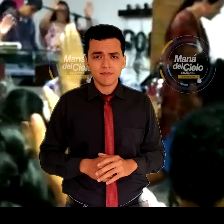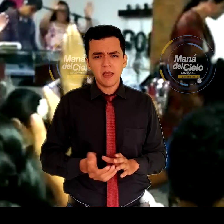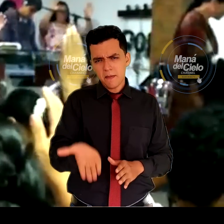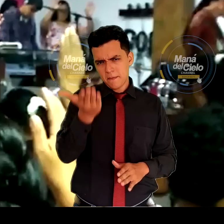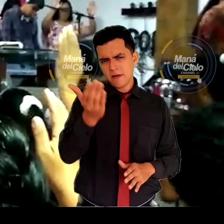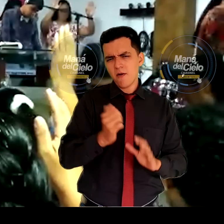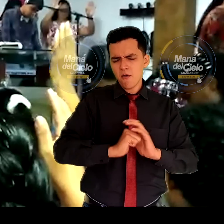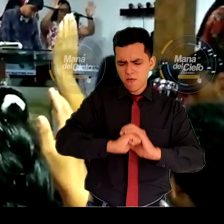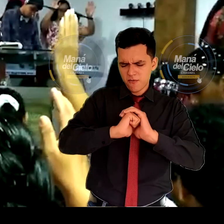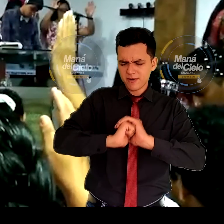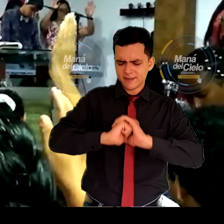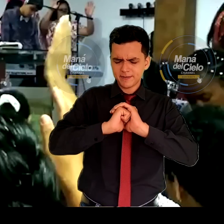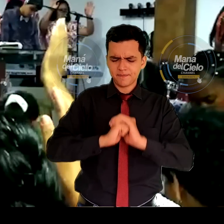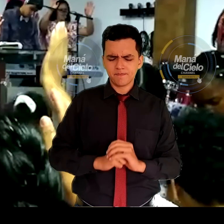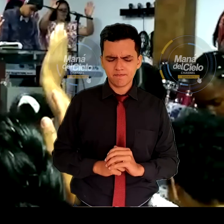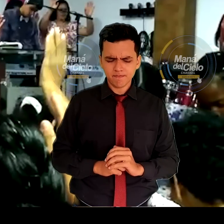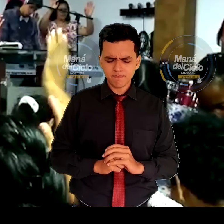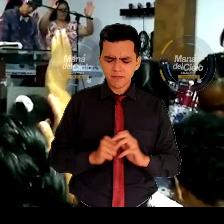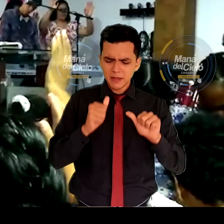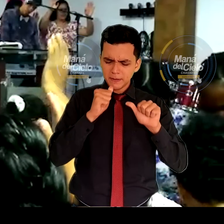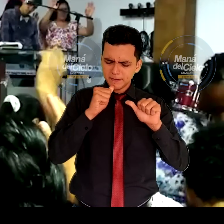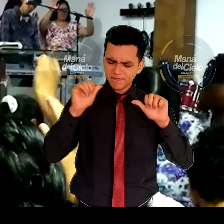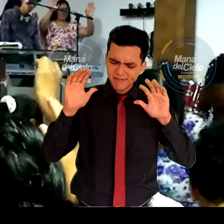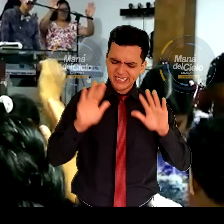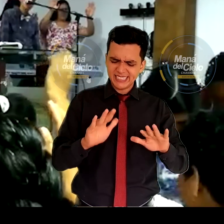Bendito Dios y Padre Celestial.